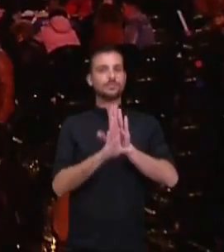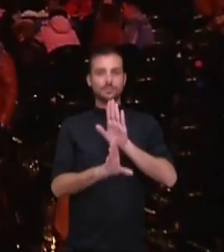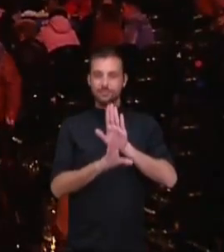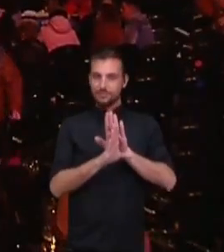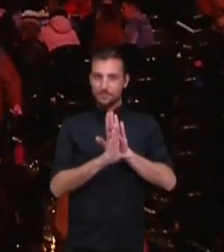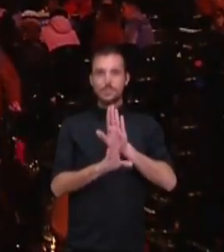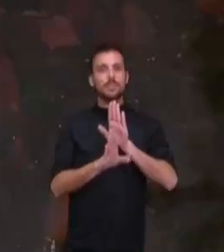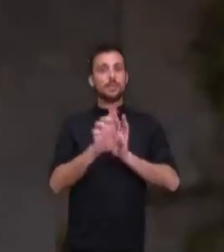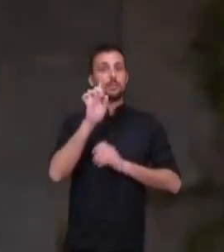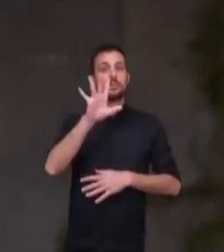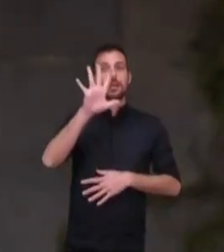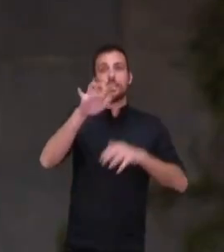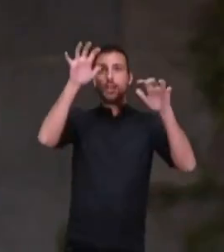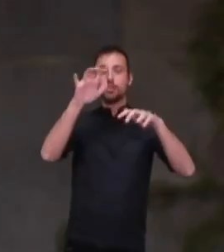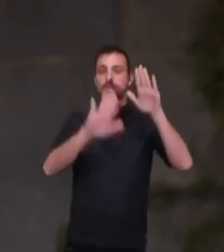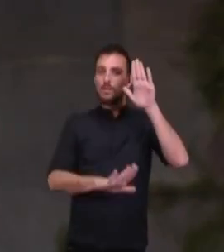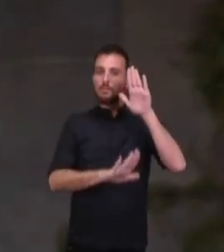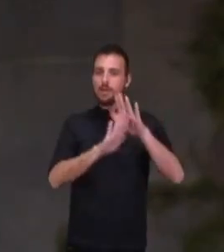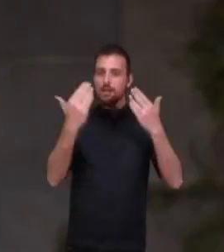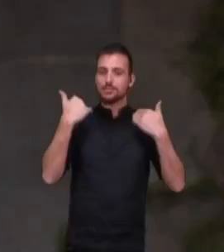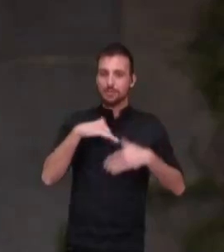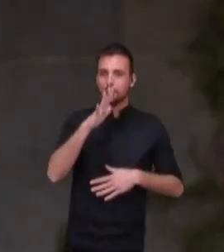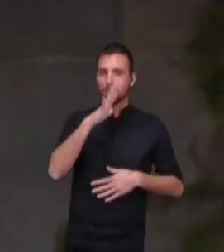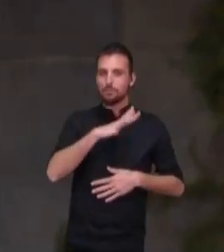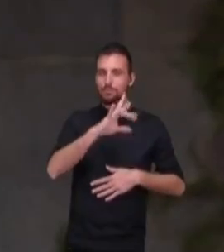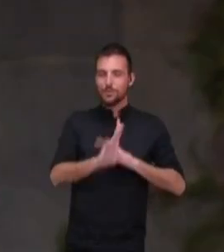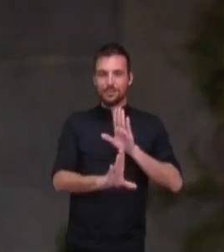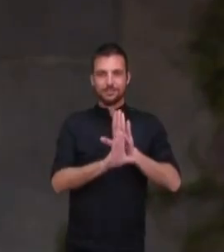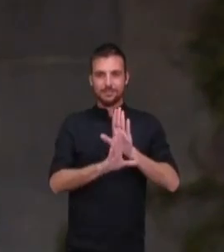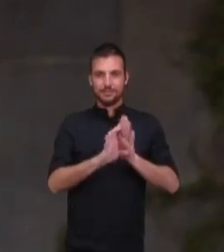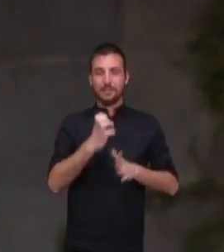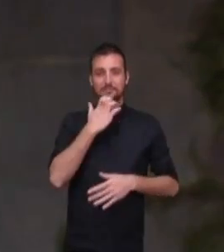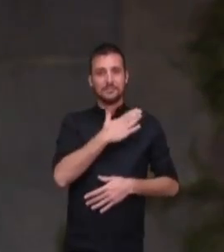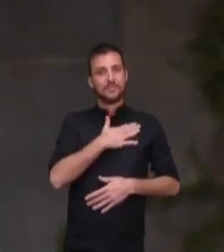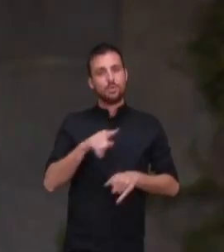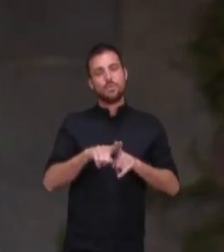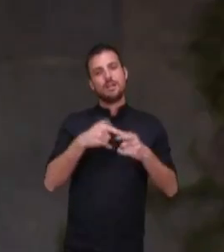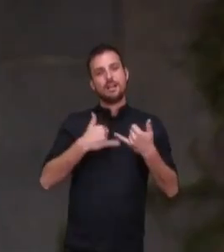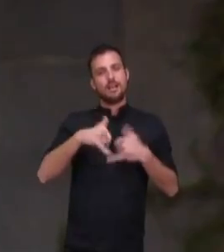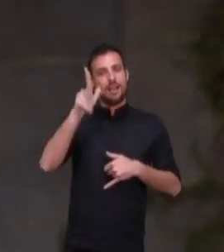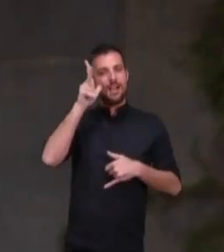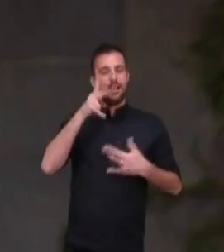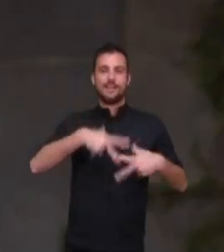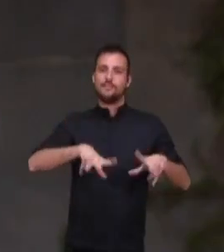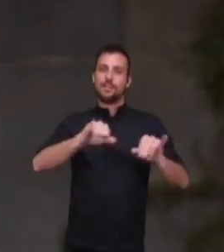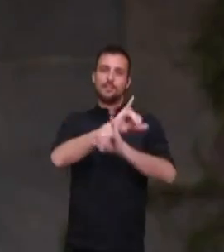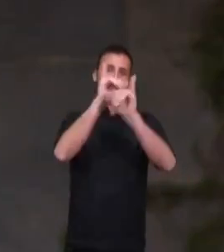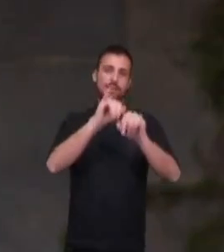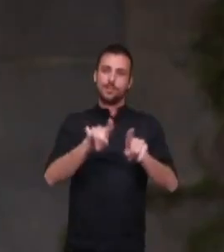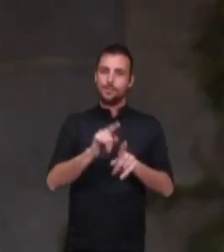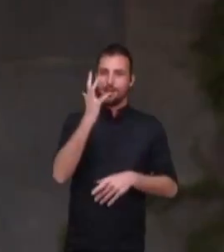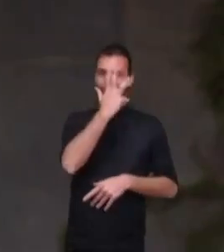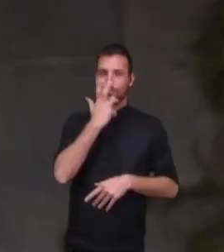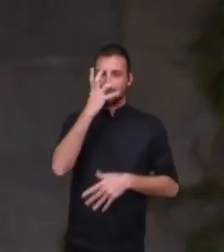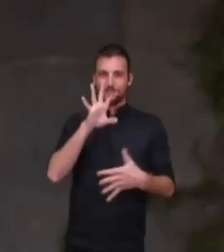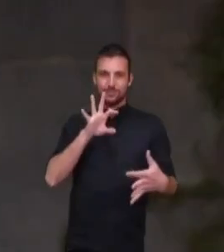Seguimos. Parece que ha parado un poquito esta lluvia. Podemos continuar y para que la gala tenga, Mercedes, un final feliz, como tiene que ser un buen cuento, tenemos